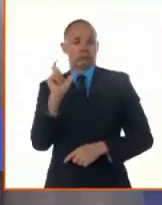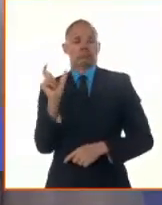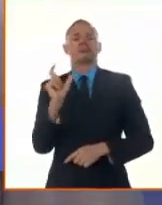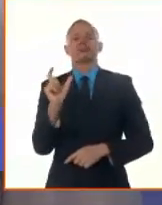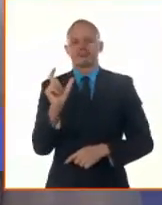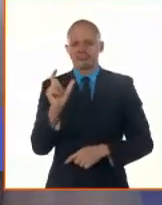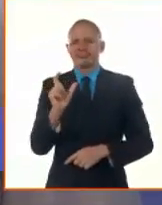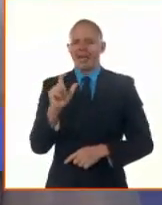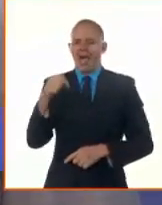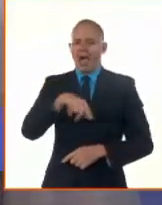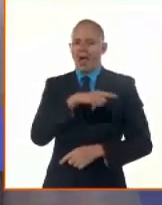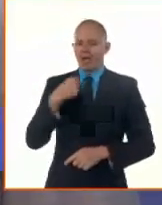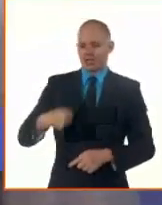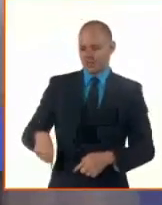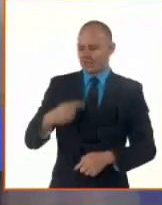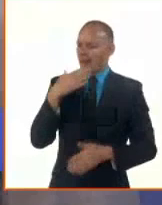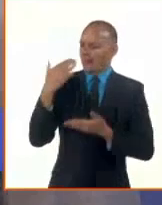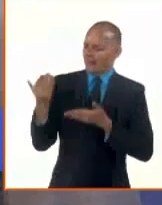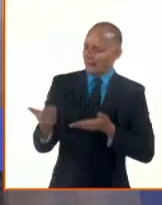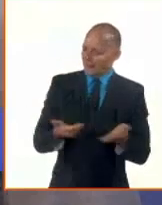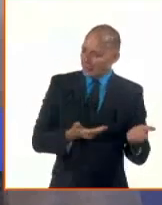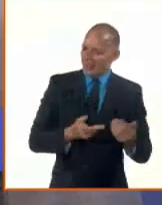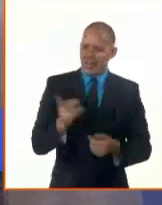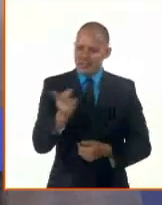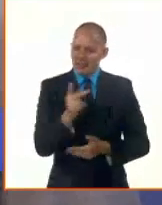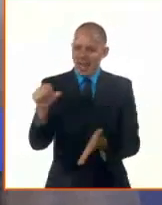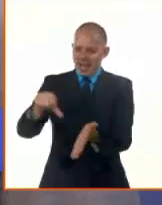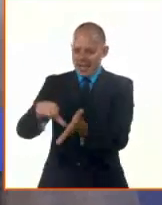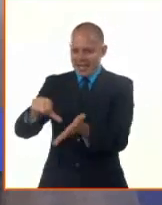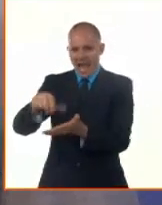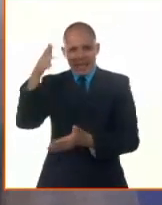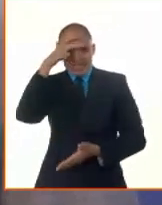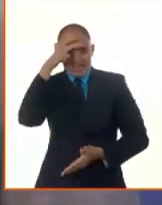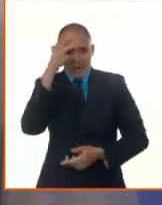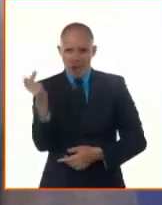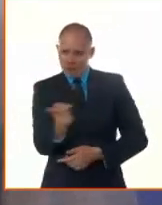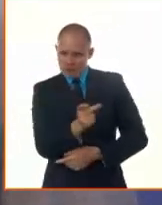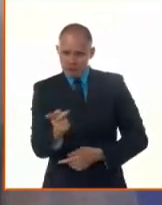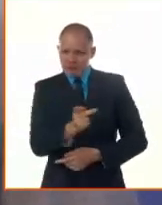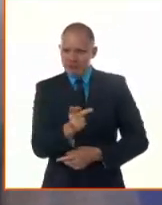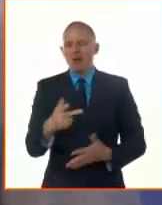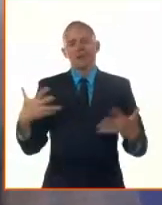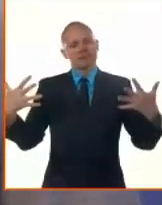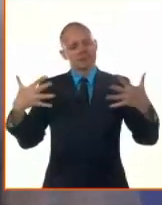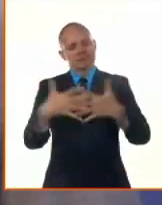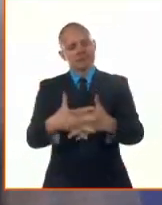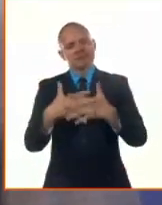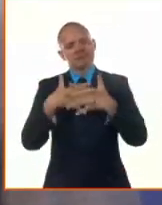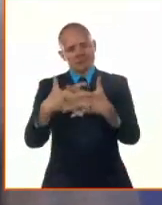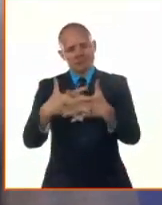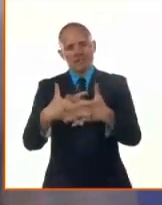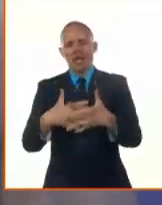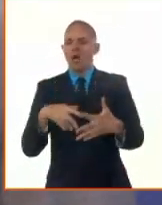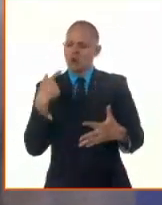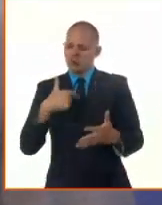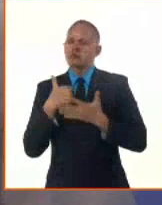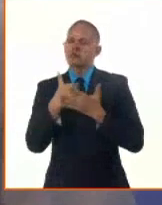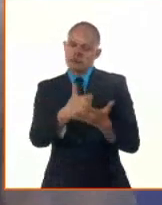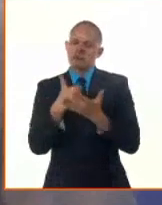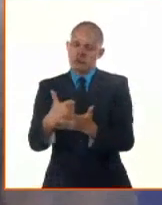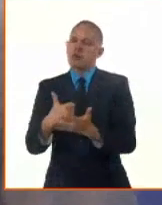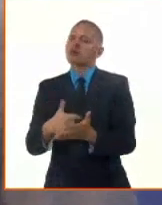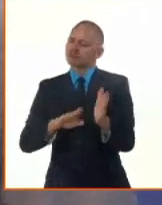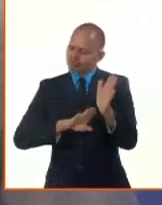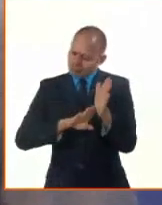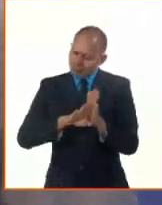la bienvenida y está de acuerdo con la continua mejora de las relaciones entre Arabia Saudita e Irán y está dispuesta a seguir desempeñando